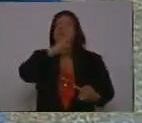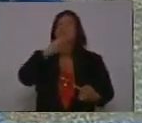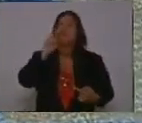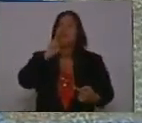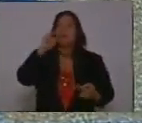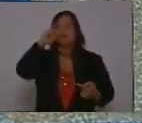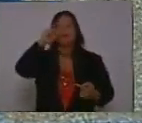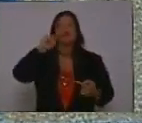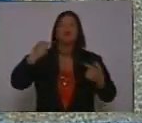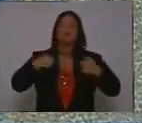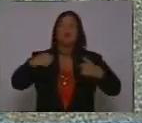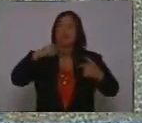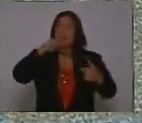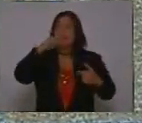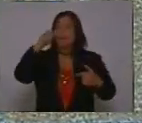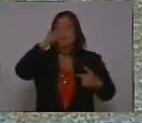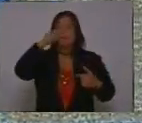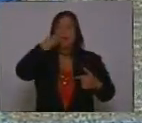tuve.